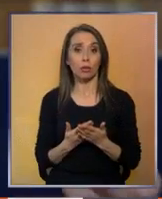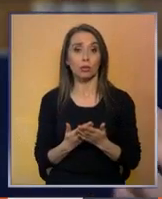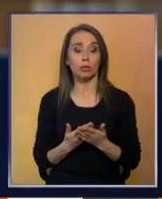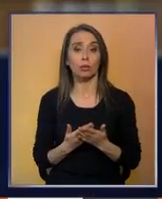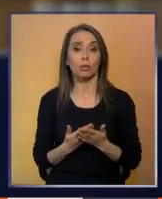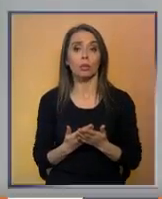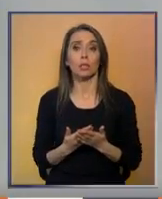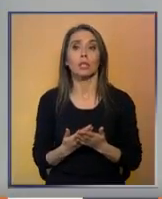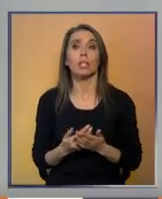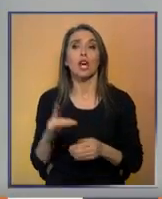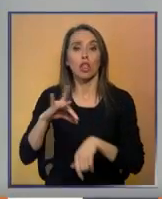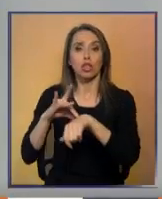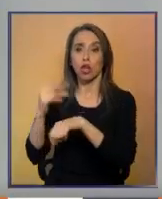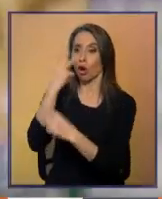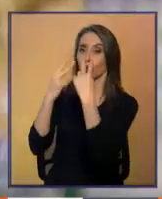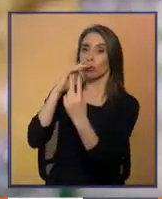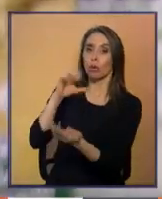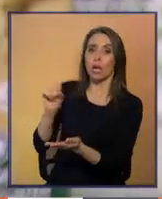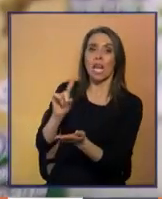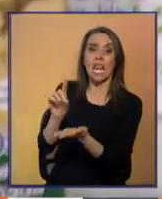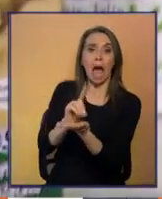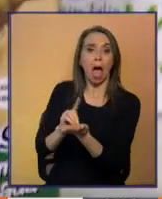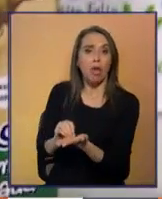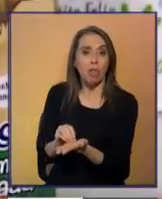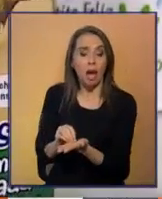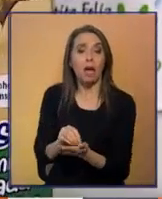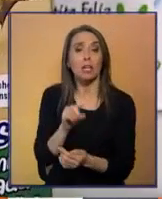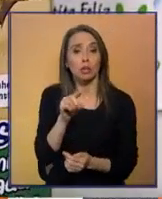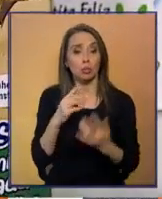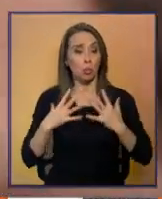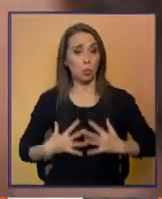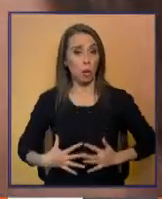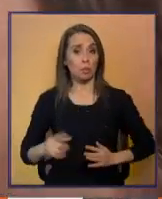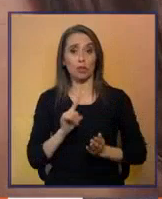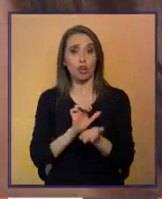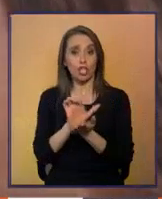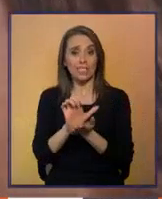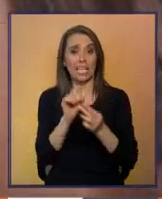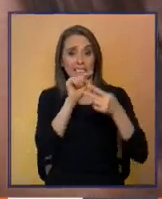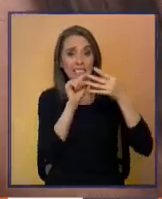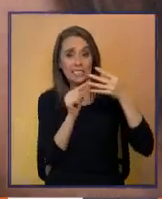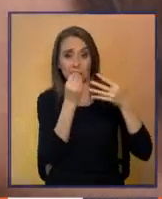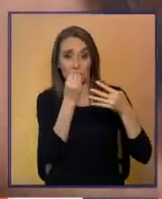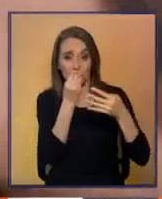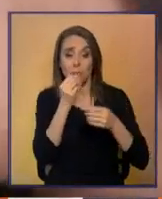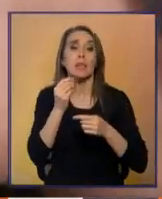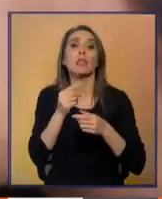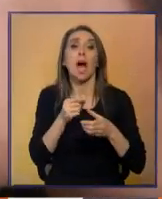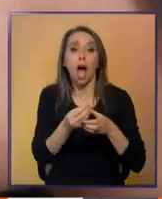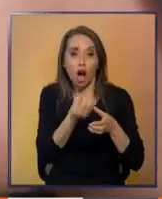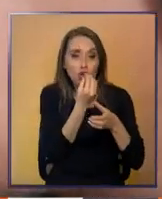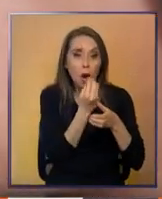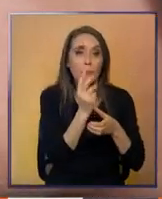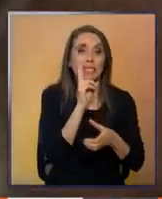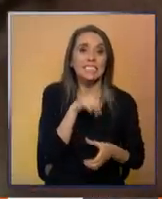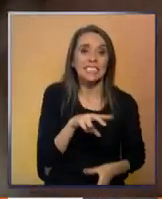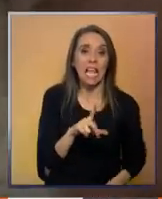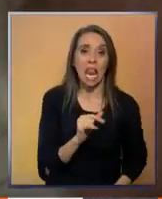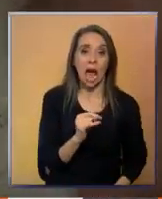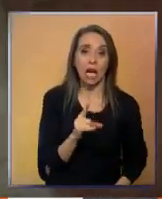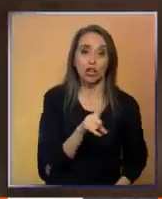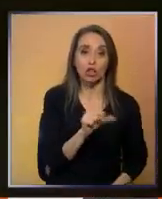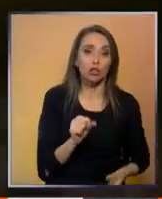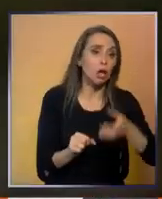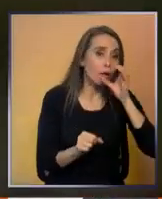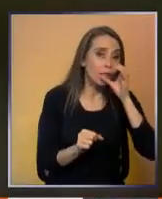cuando no tenemos el diagnóstico. En caso de no padecer intolerancia a algún nutriente, la ingesta de comida sin lactosa, por ejemplo, no debiera